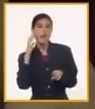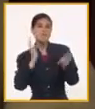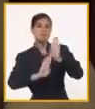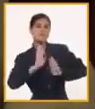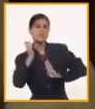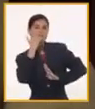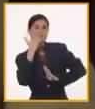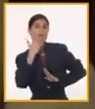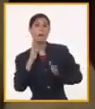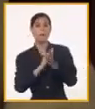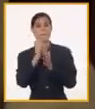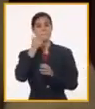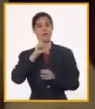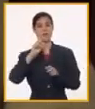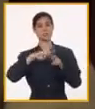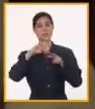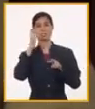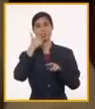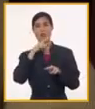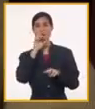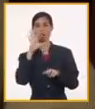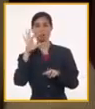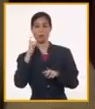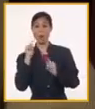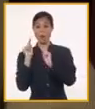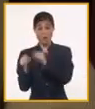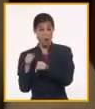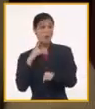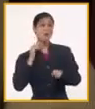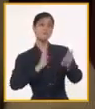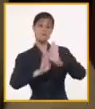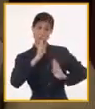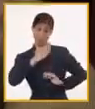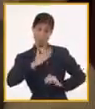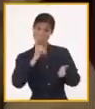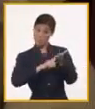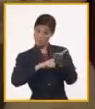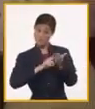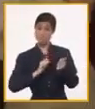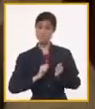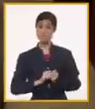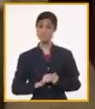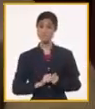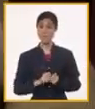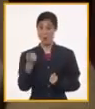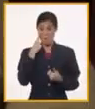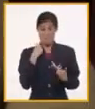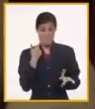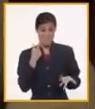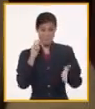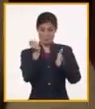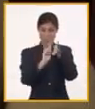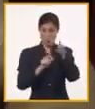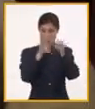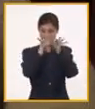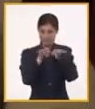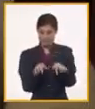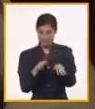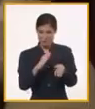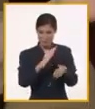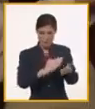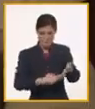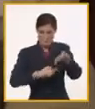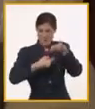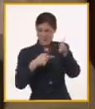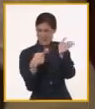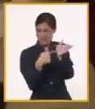que devolverle el pedacito de tierra y entonces mire la chapucería que ustedes han hecho. Como dice, mire que ustedes